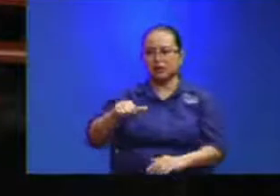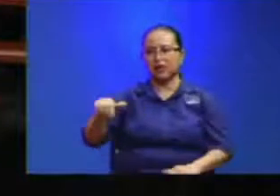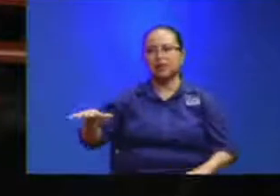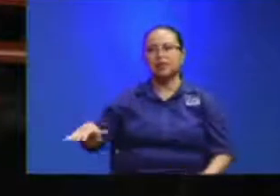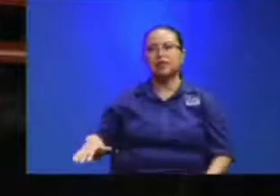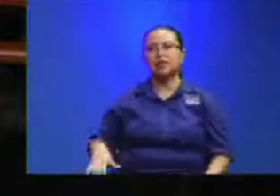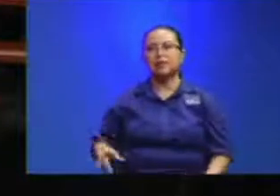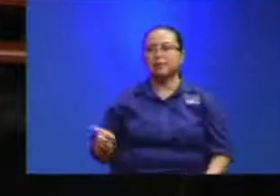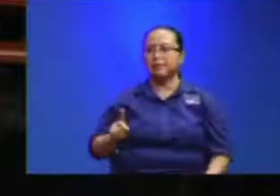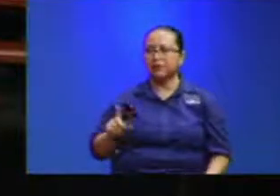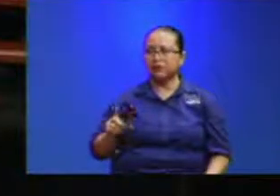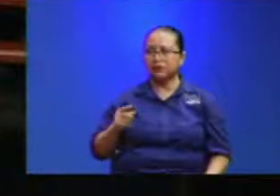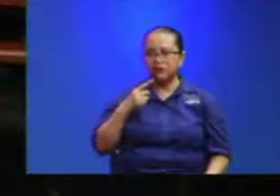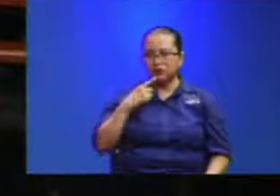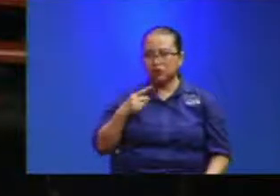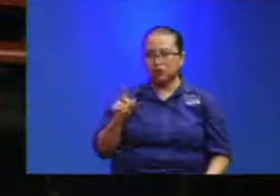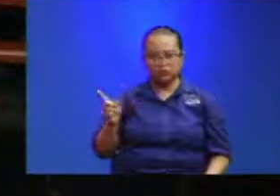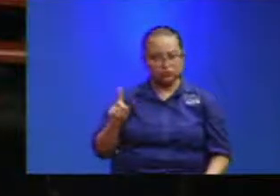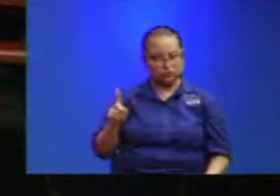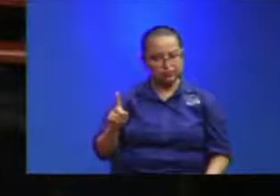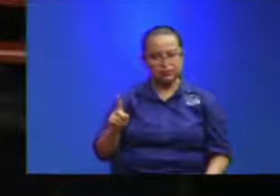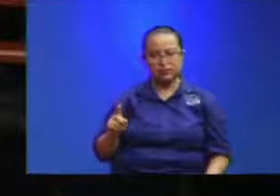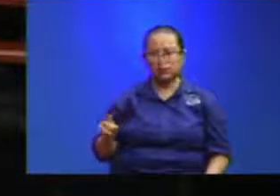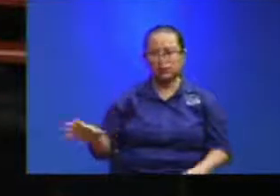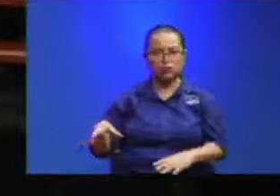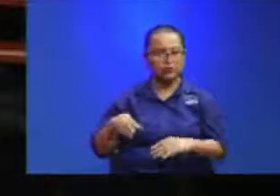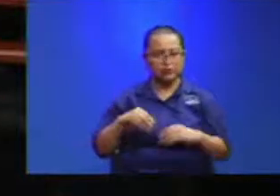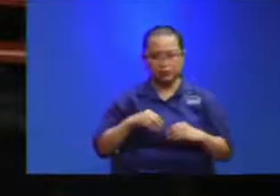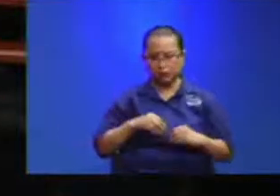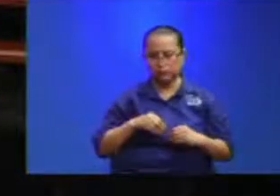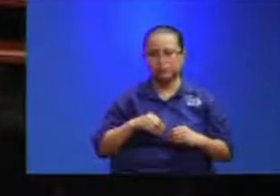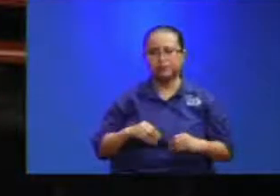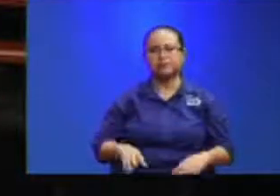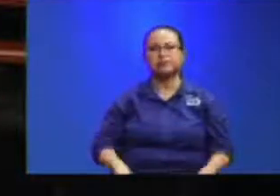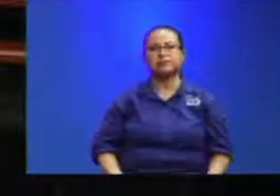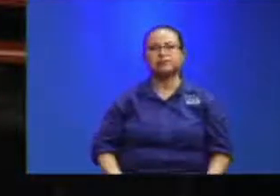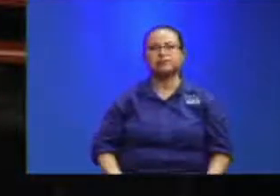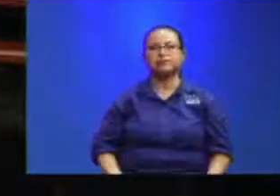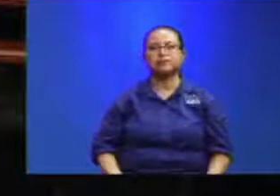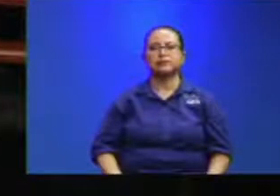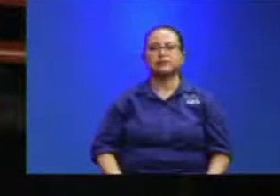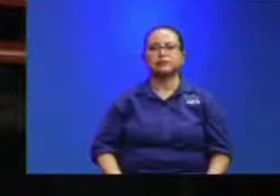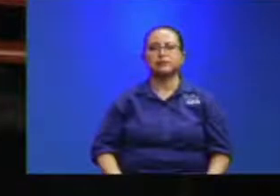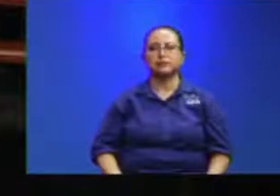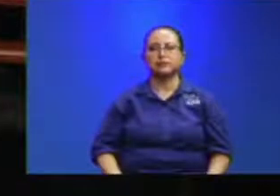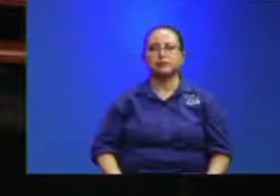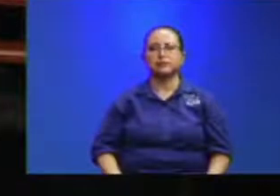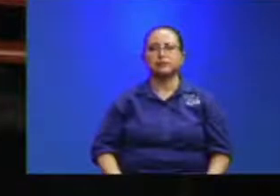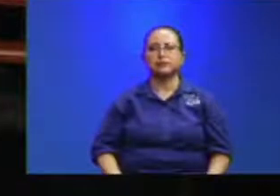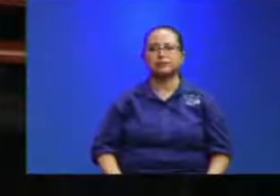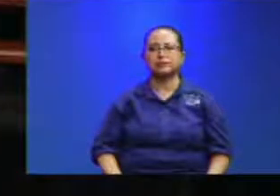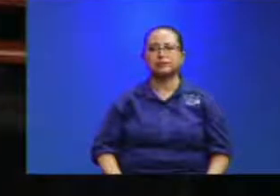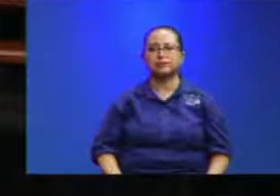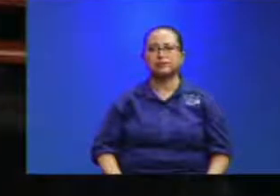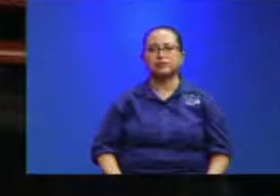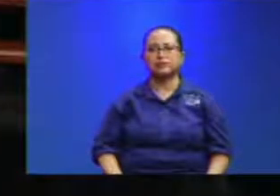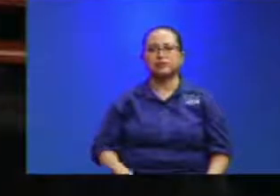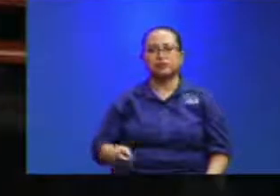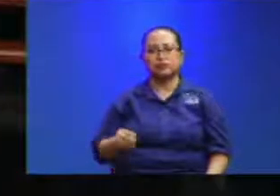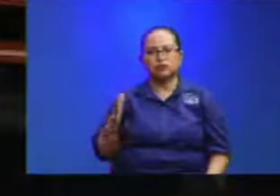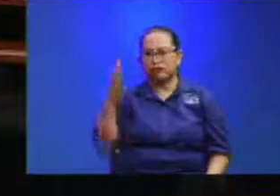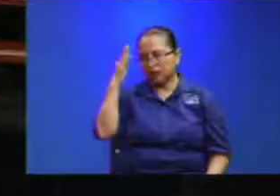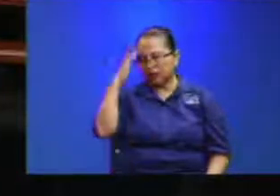pero no aceptó el llamado de modo entre la presión y bueno pues yo no sé qué pasó con